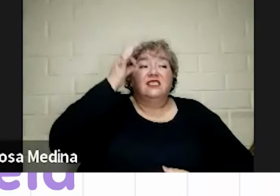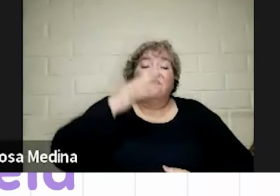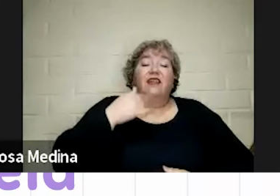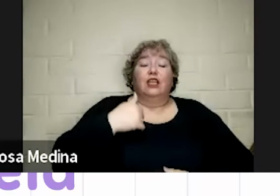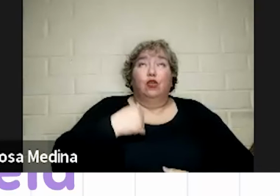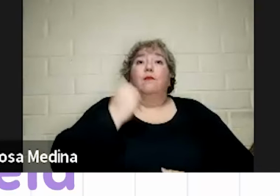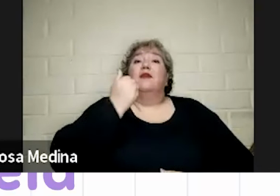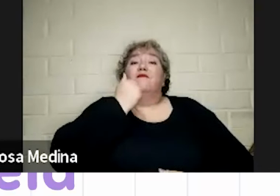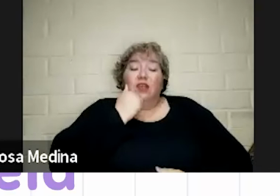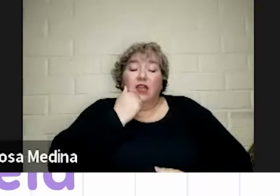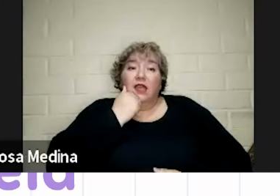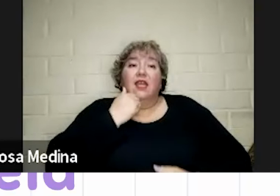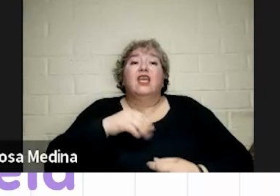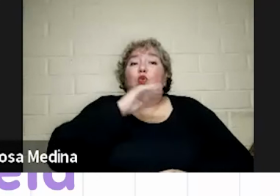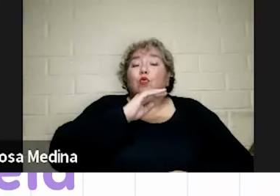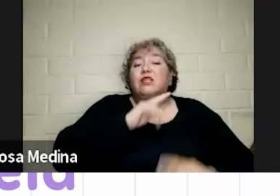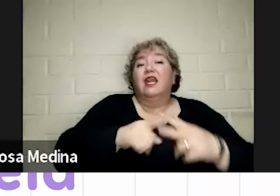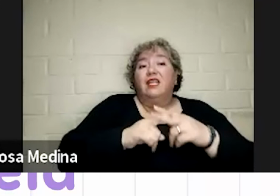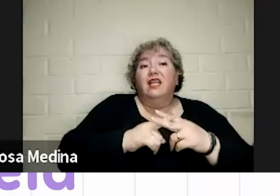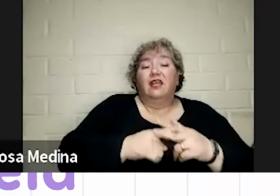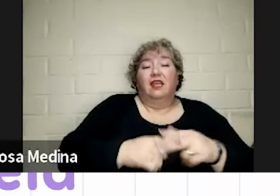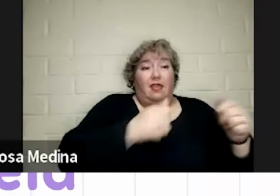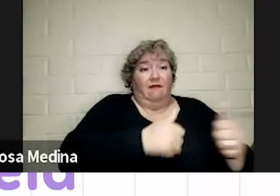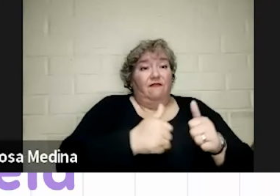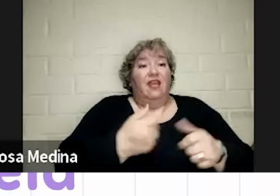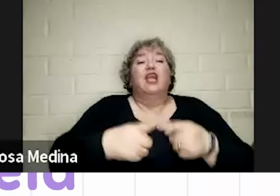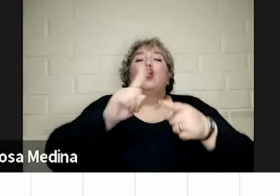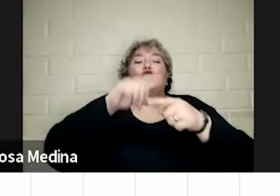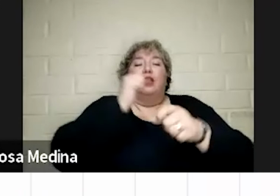utilizar las estrategias que me resultaron exitosas en otras tareas.